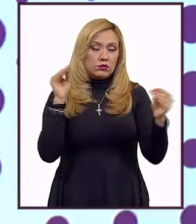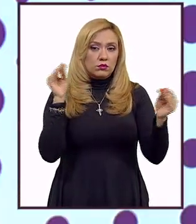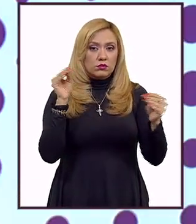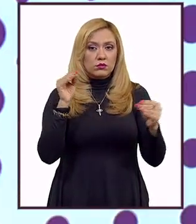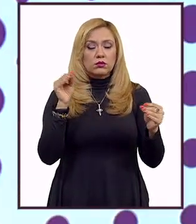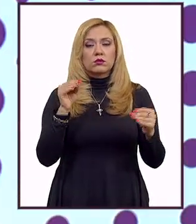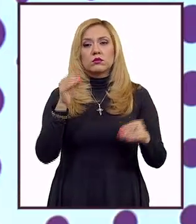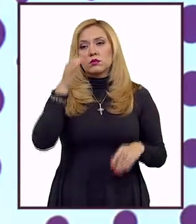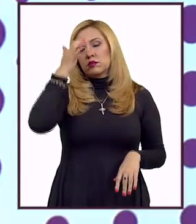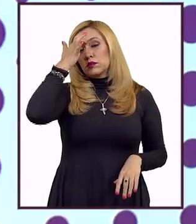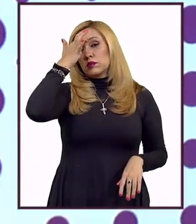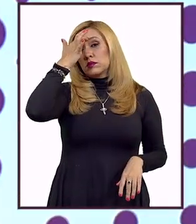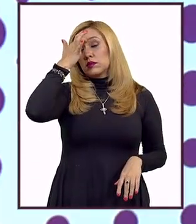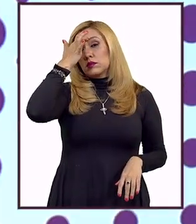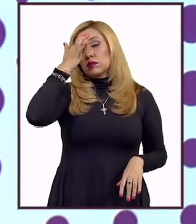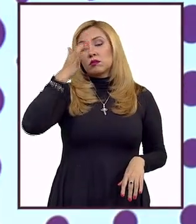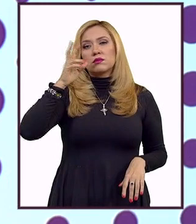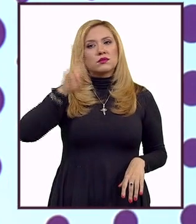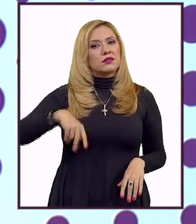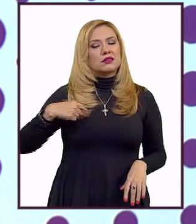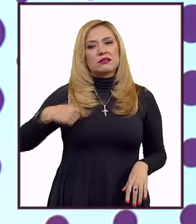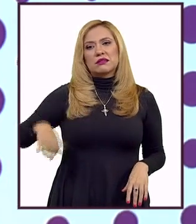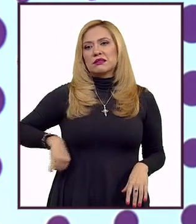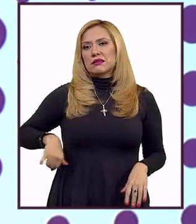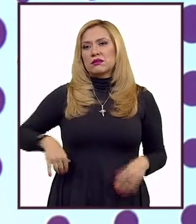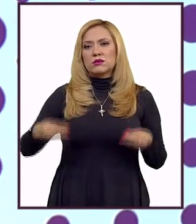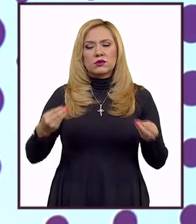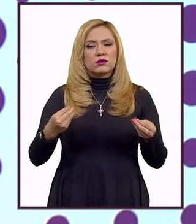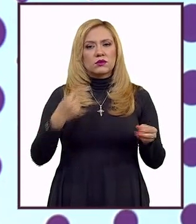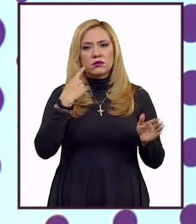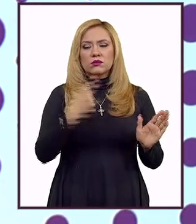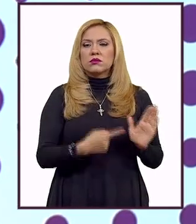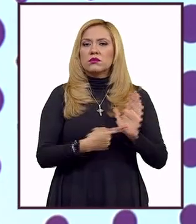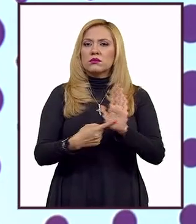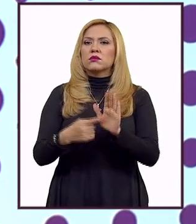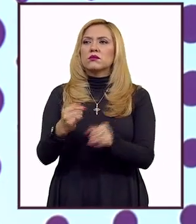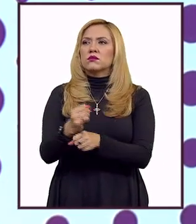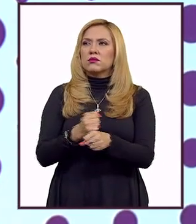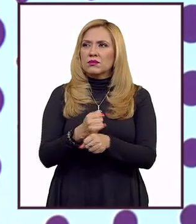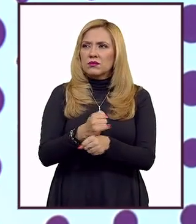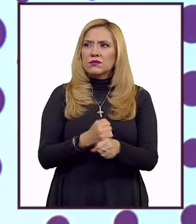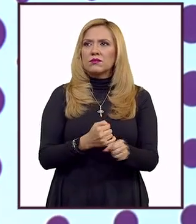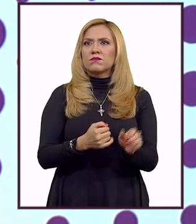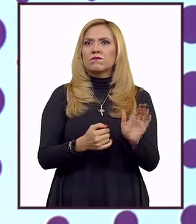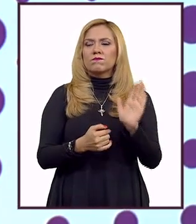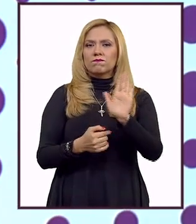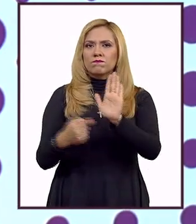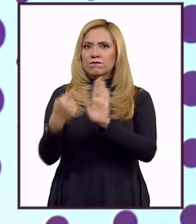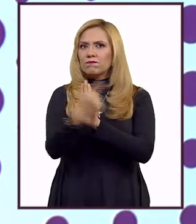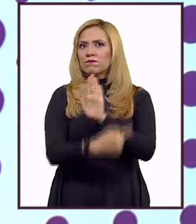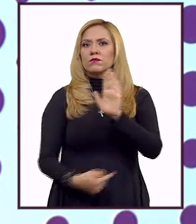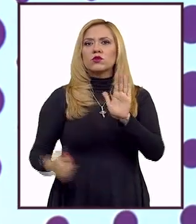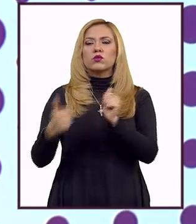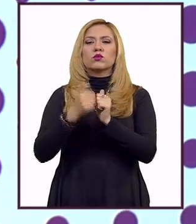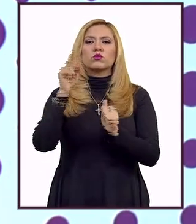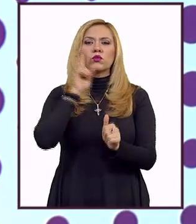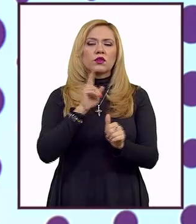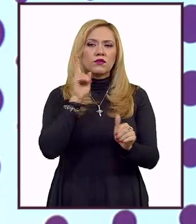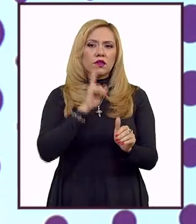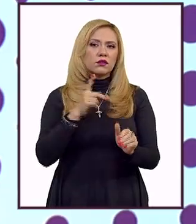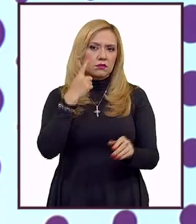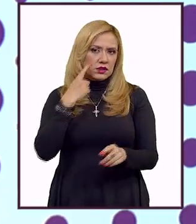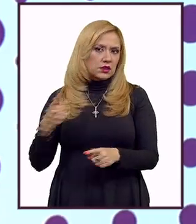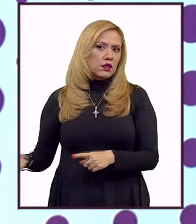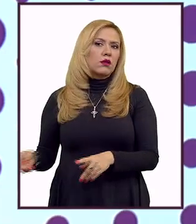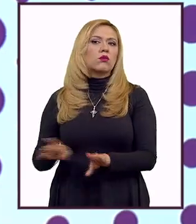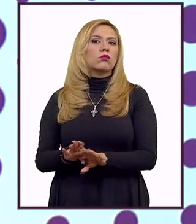más adelante, nos interesa mucho el resultado de una investigación precisamente por la regla de exclusión de pruebas. Entonces, lo que